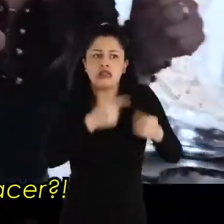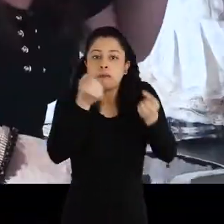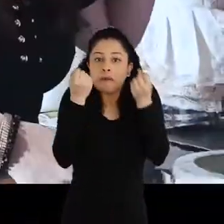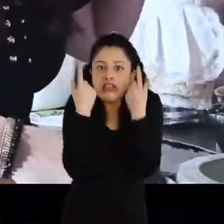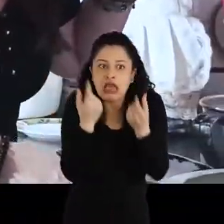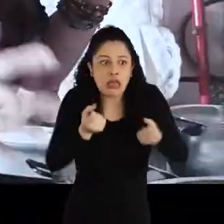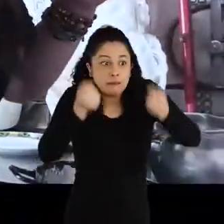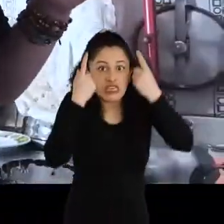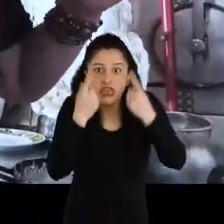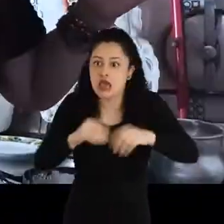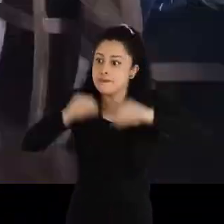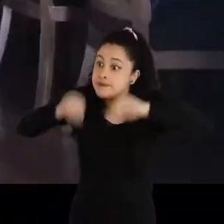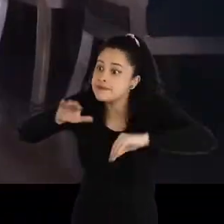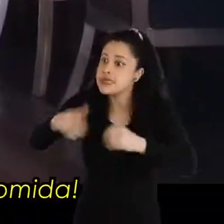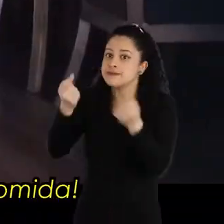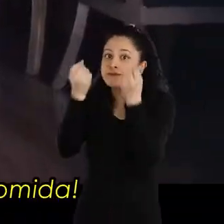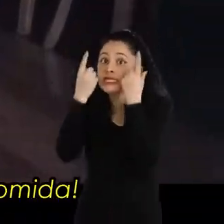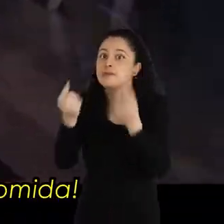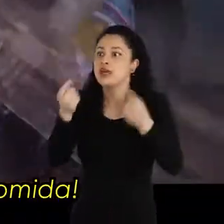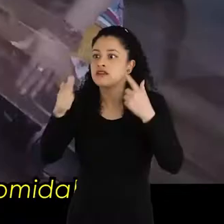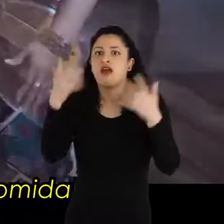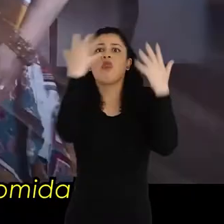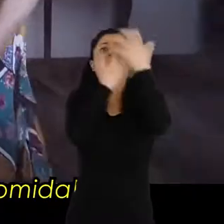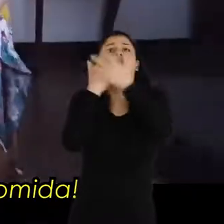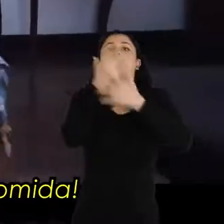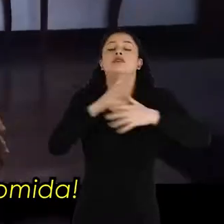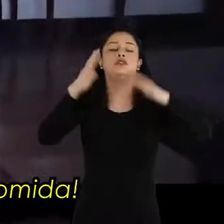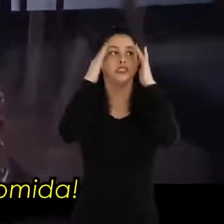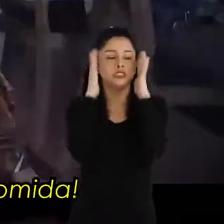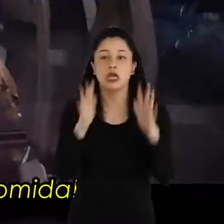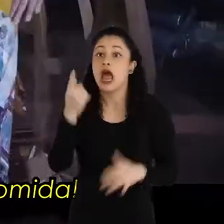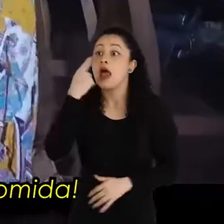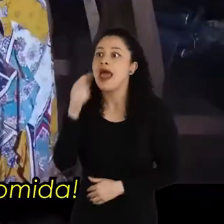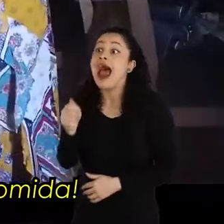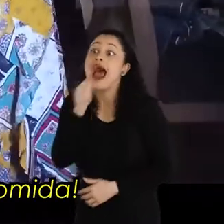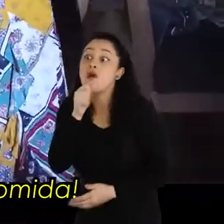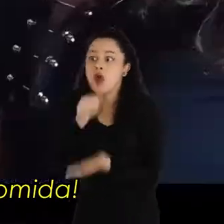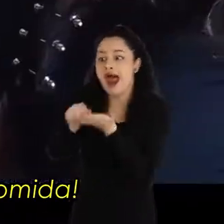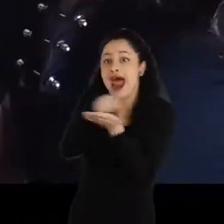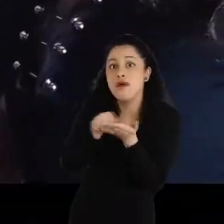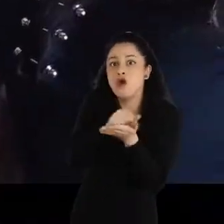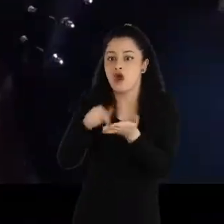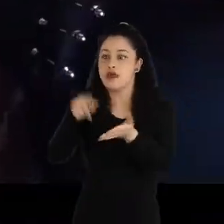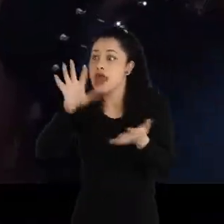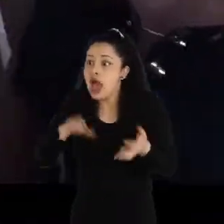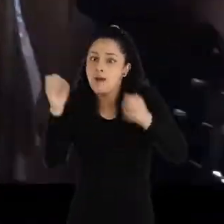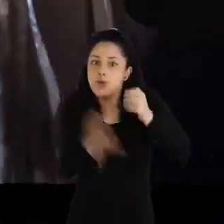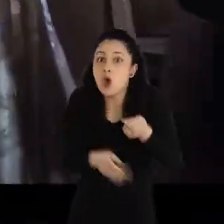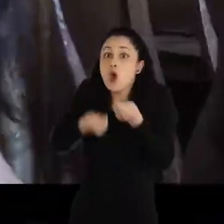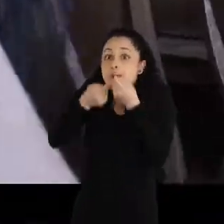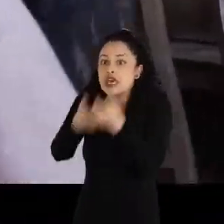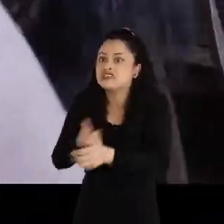hacer? Me desespera, me desespera. Imagínense, gasta agua, jabón. Tengo que darle comida.